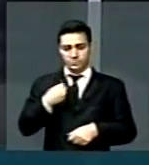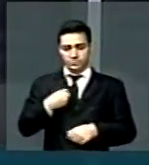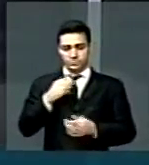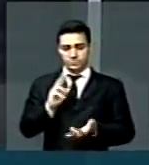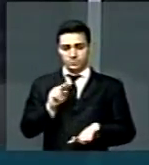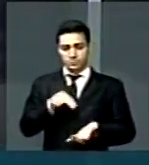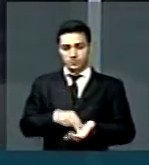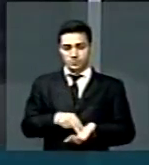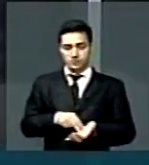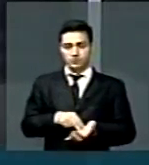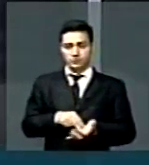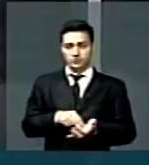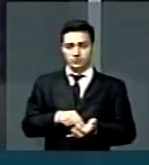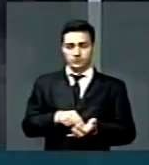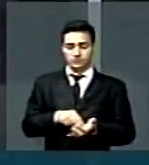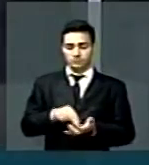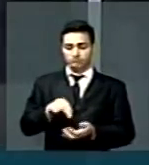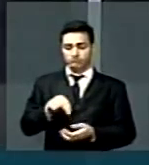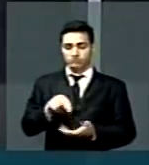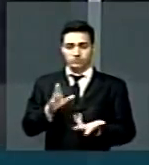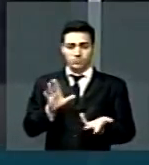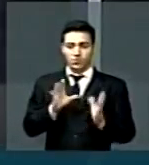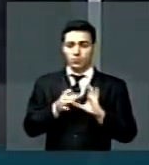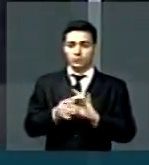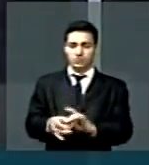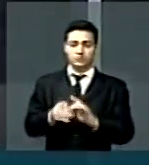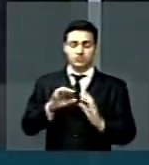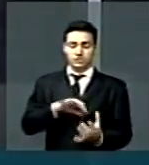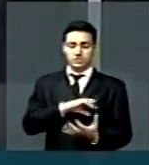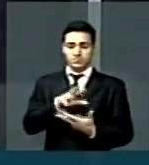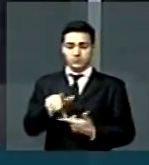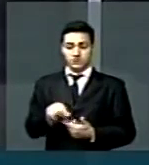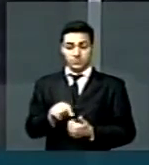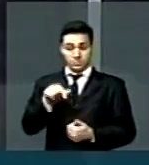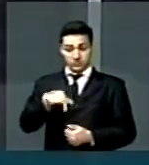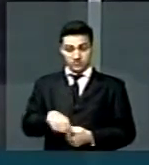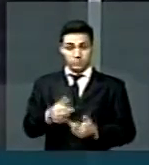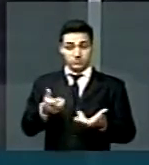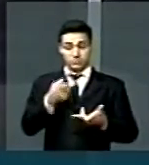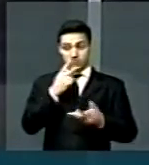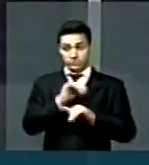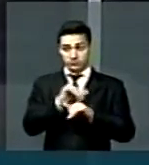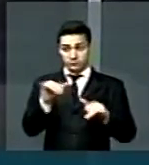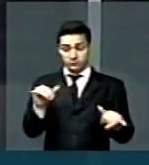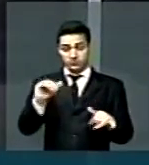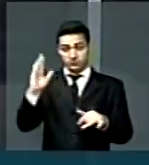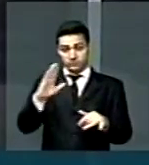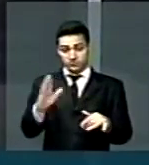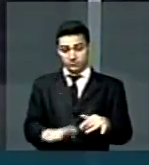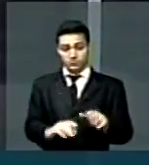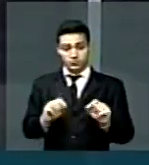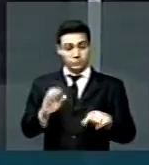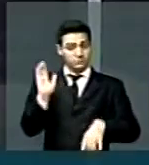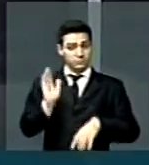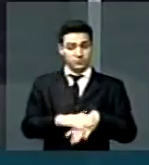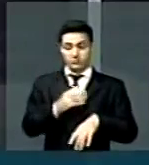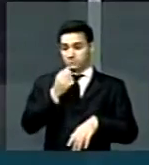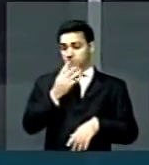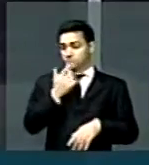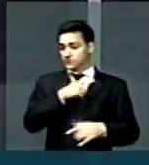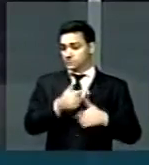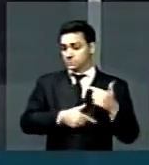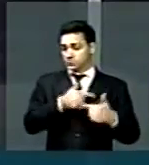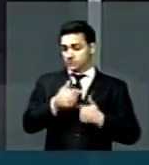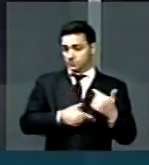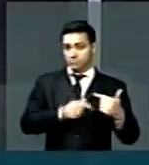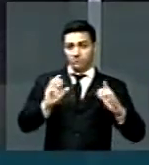arena internacional. Desde esta tribuna quiero desearle al Brasil un mayor suceso